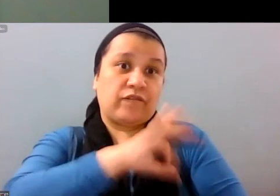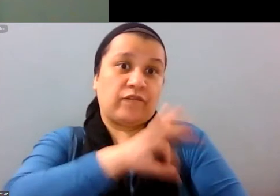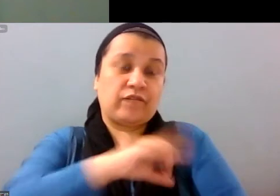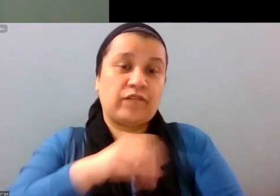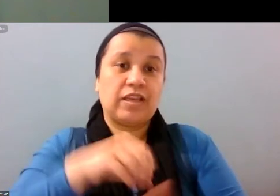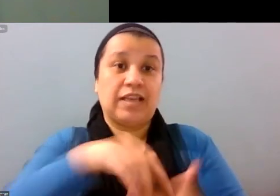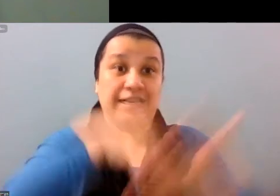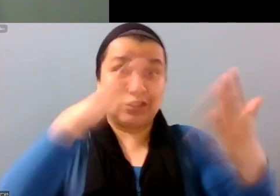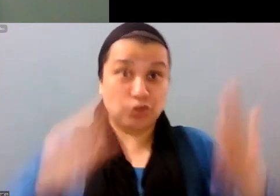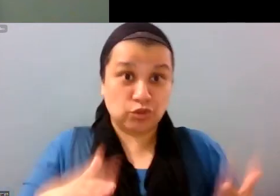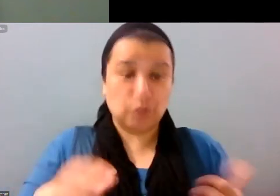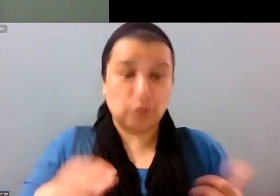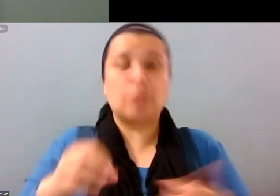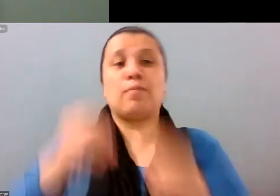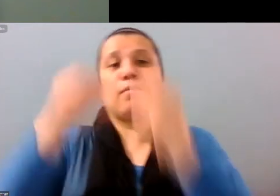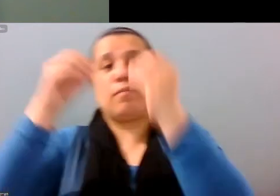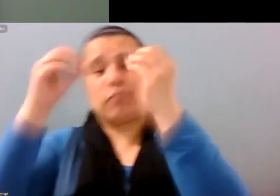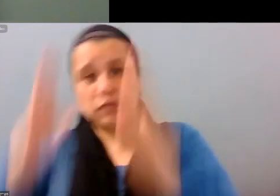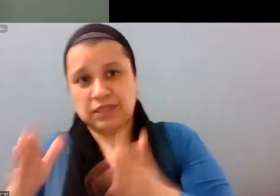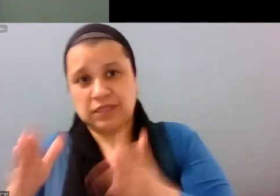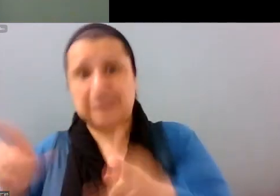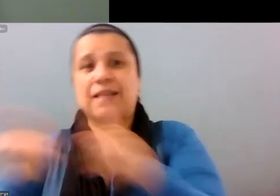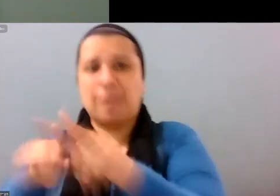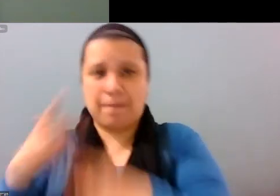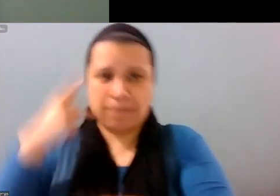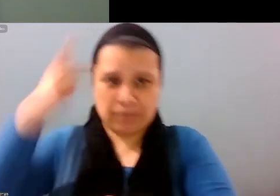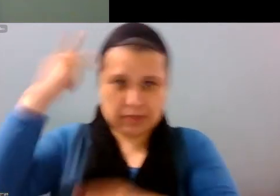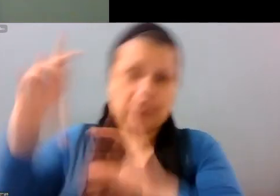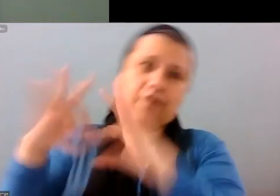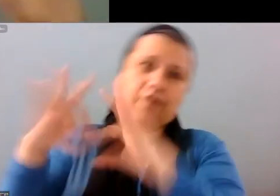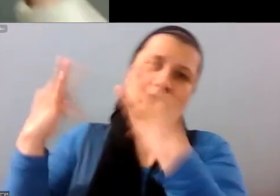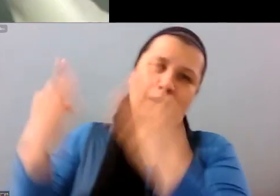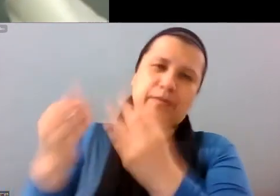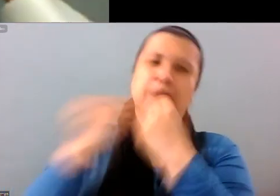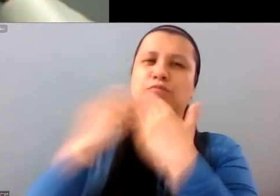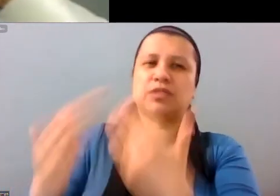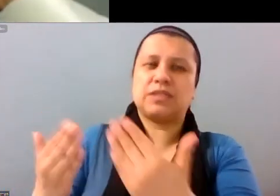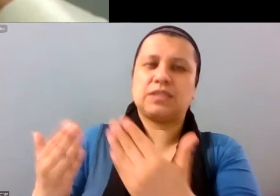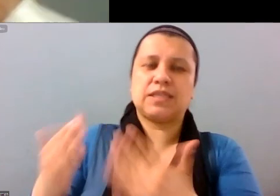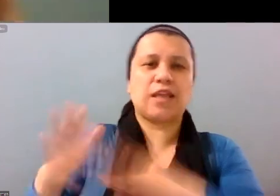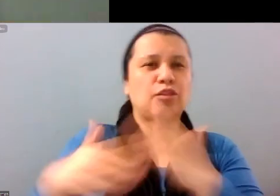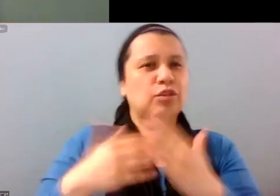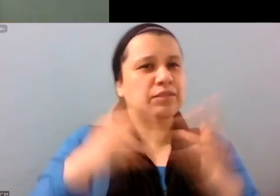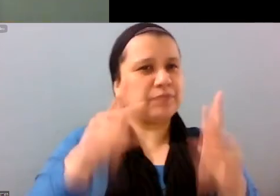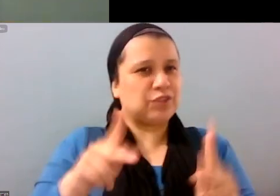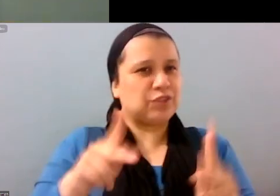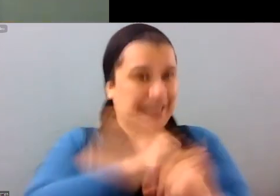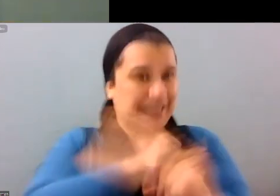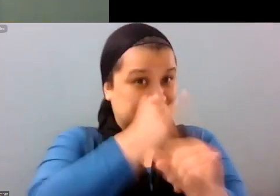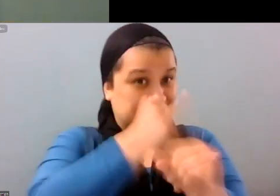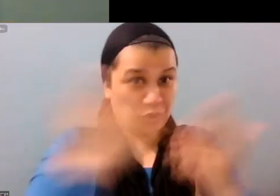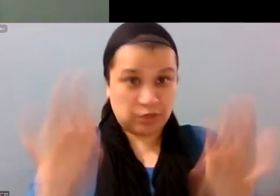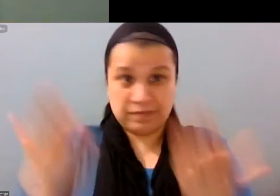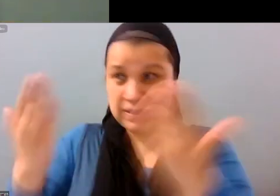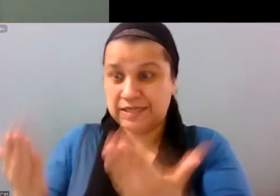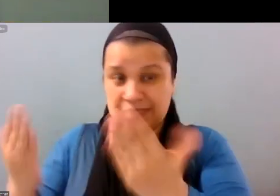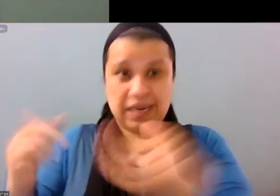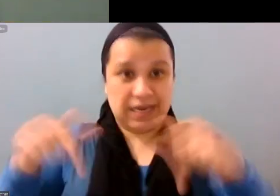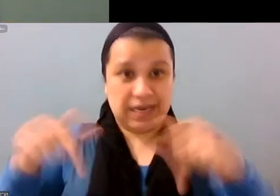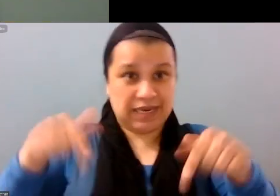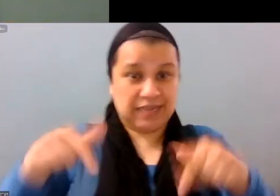docente y padres y madres de familia muchas gracias a las instituciones presentes que se sumaron a este diálogo